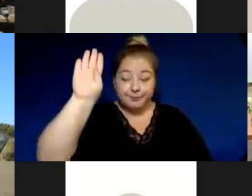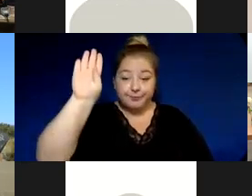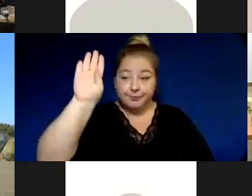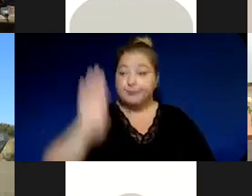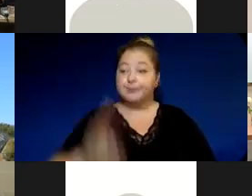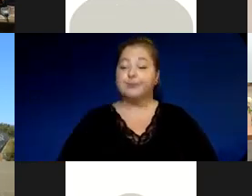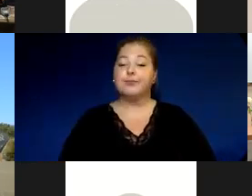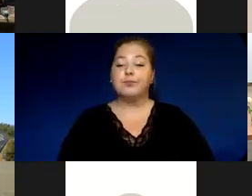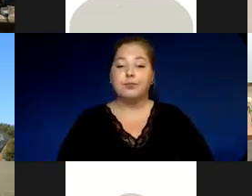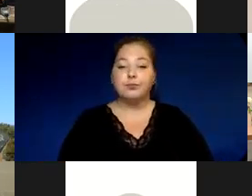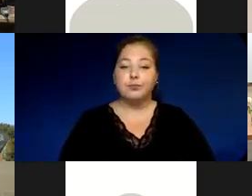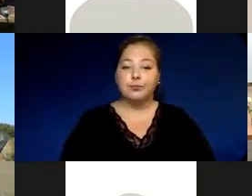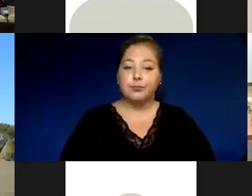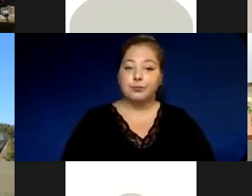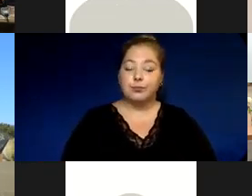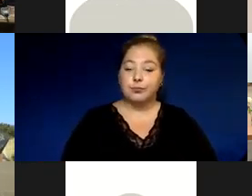adelante.